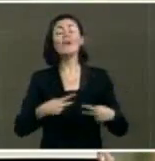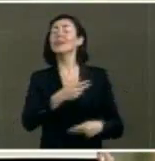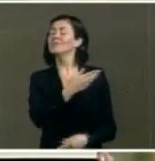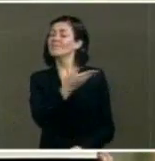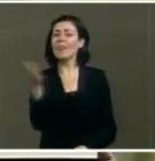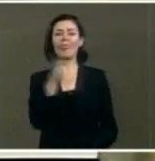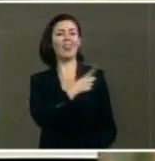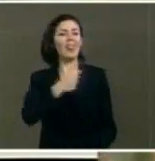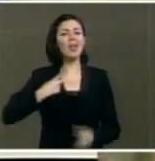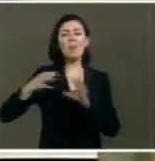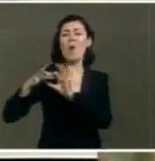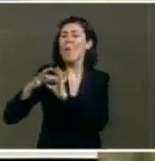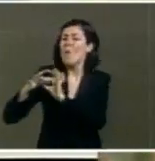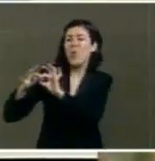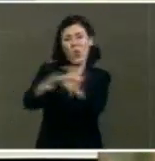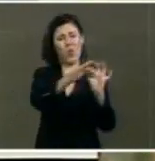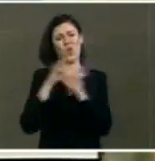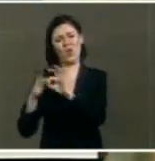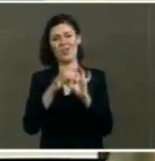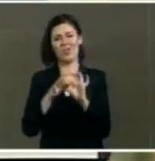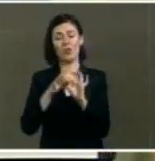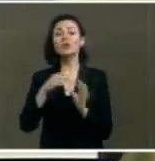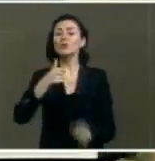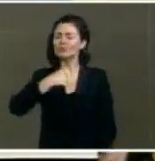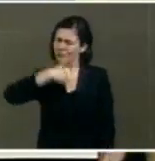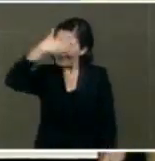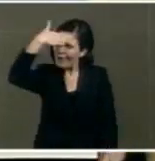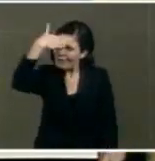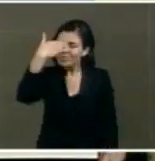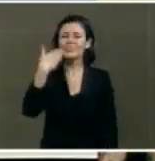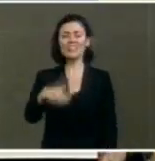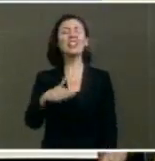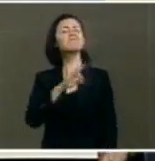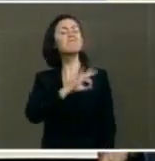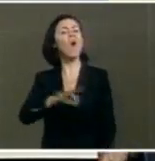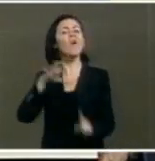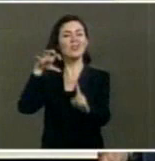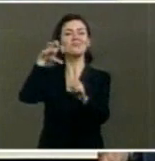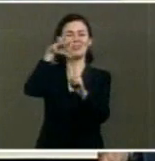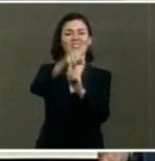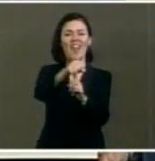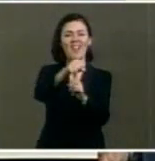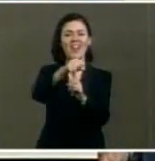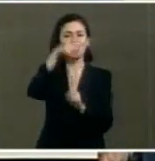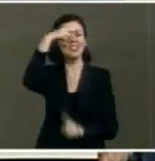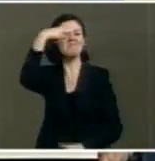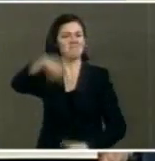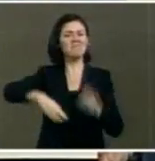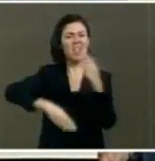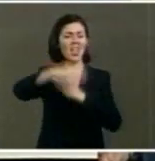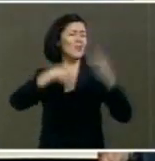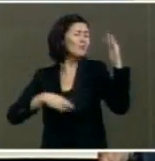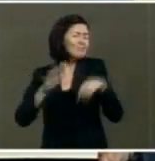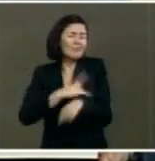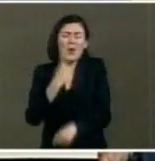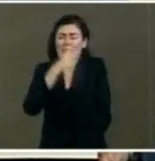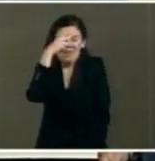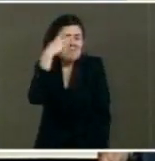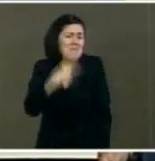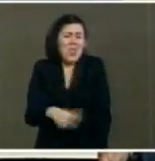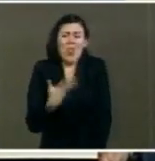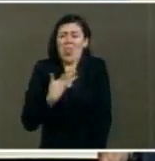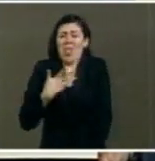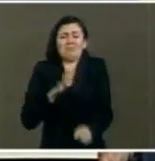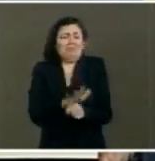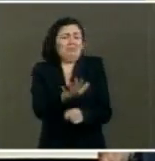uno le corresponde. Sé que lo vamos a lograr porque México tiene todo para convertirse en la gran nación